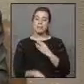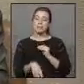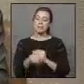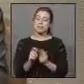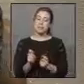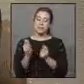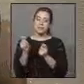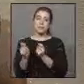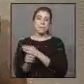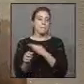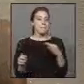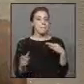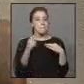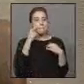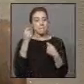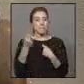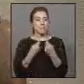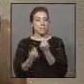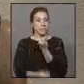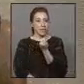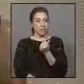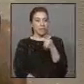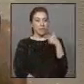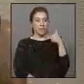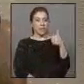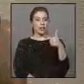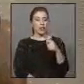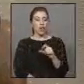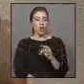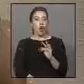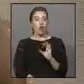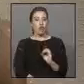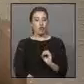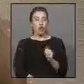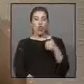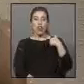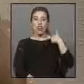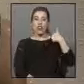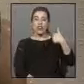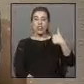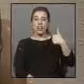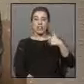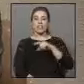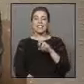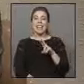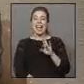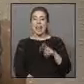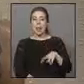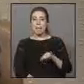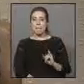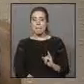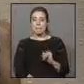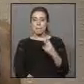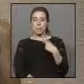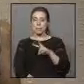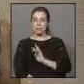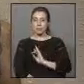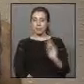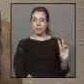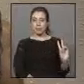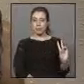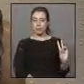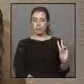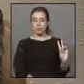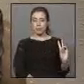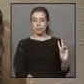le pueda oficiar al Ministro de Economía, al Director Regional de Corfo, al Ceremi de la región de Valparaíso